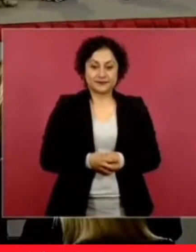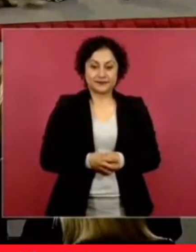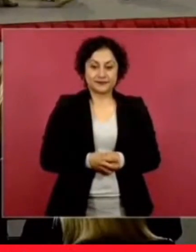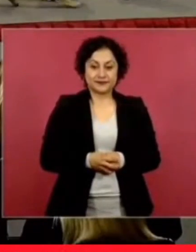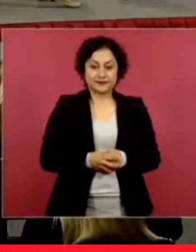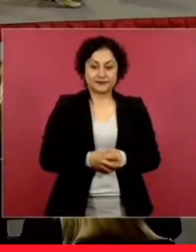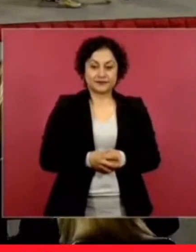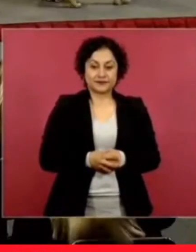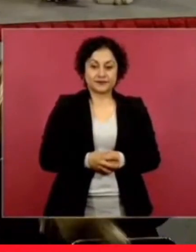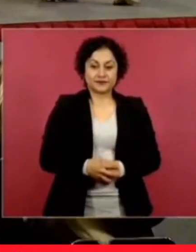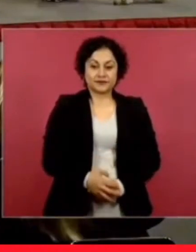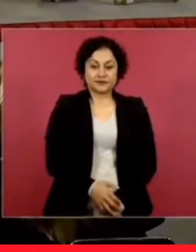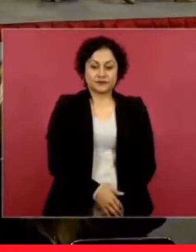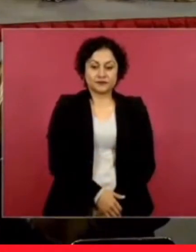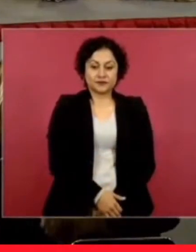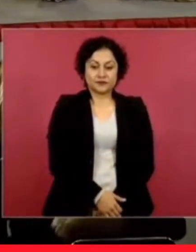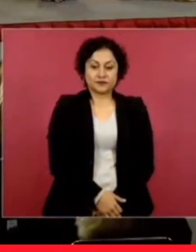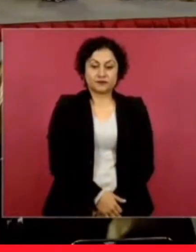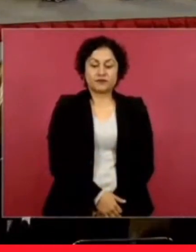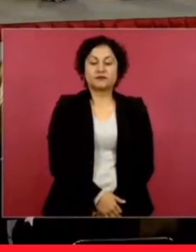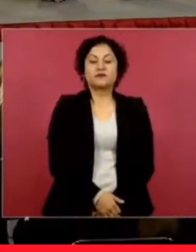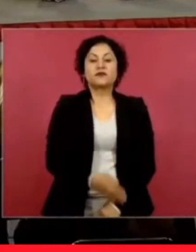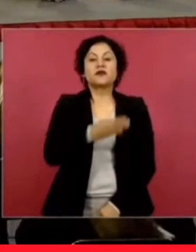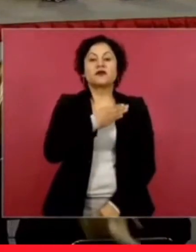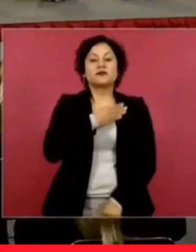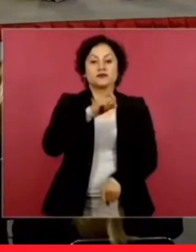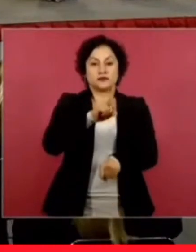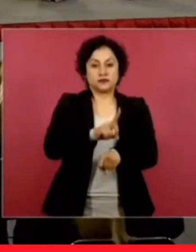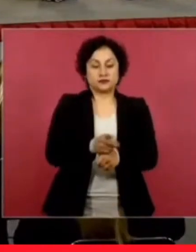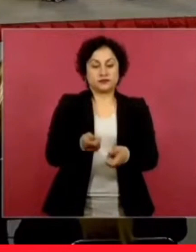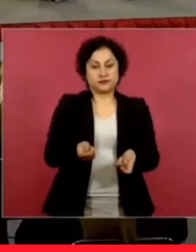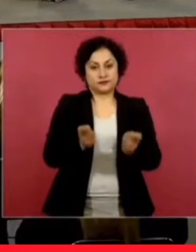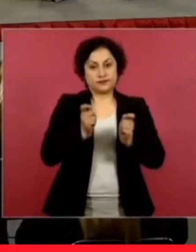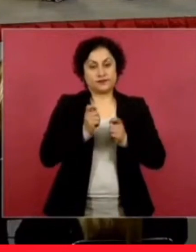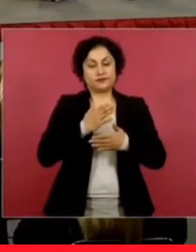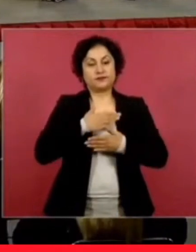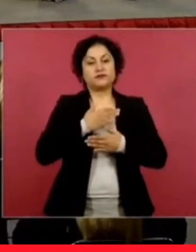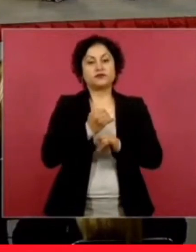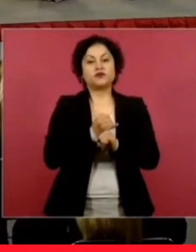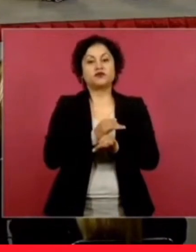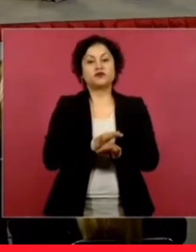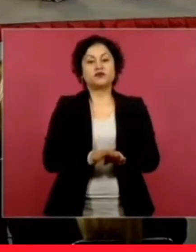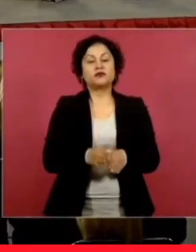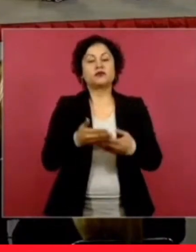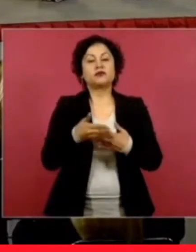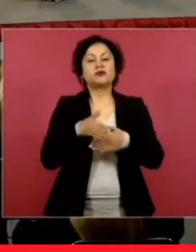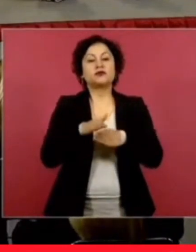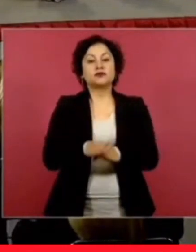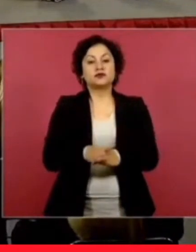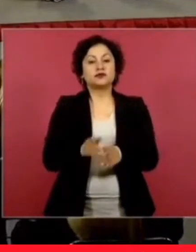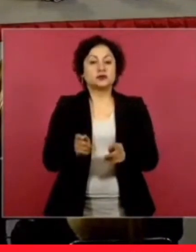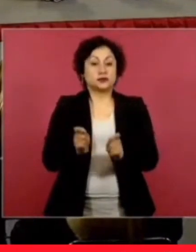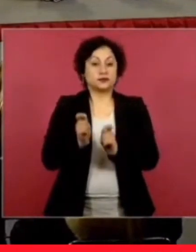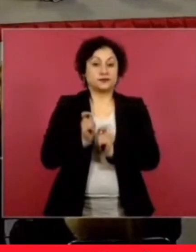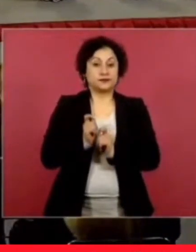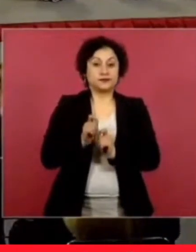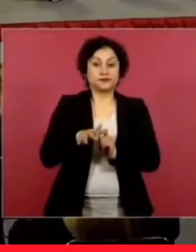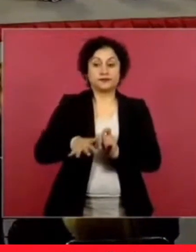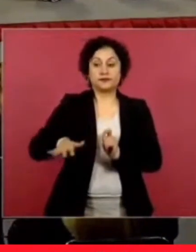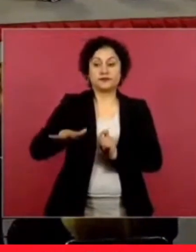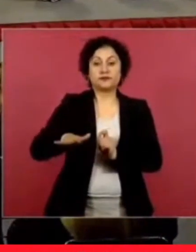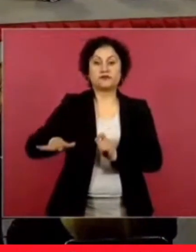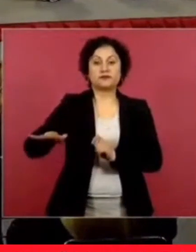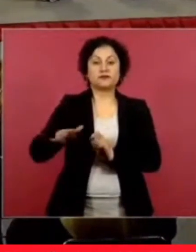buenos días me toca informar a ustedes el avance de los tramos asignados a carso